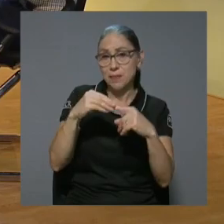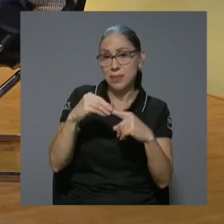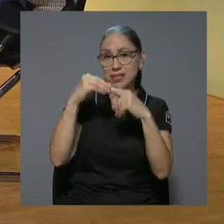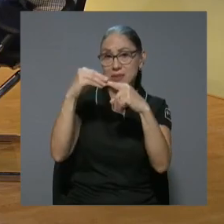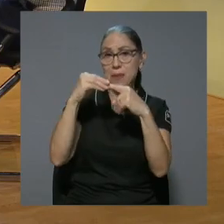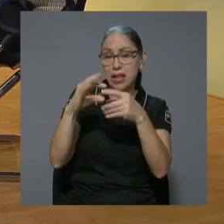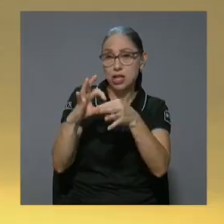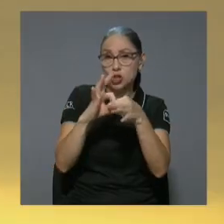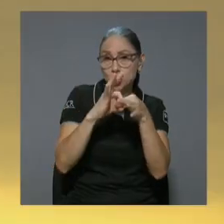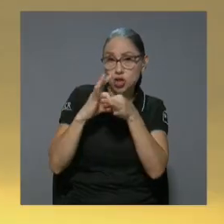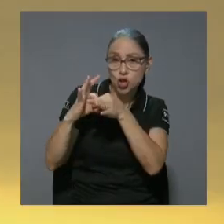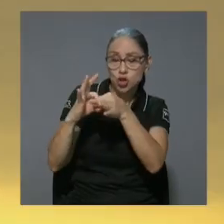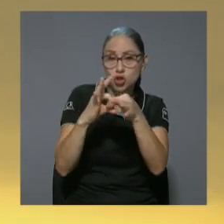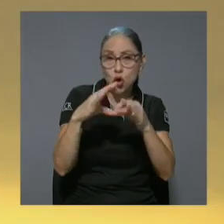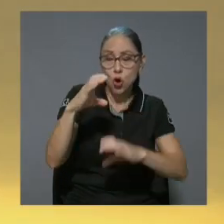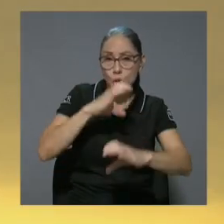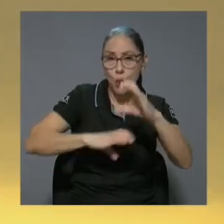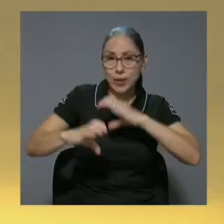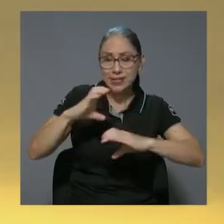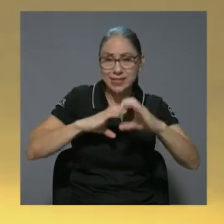socio comercial como